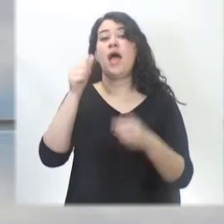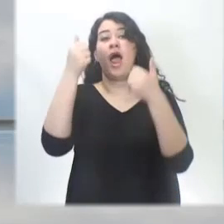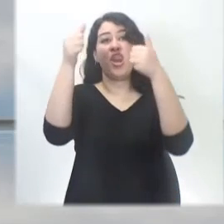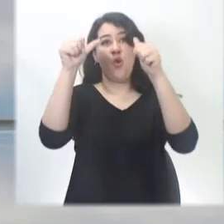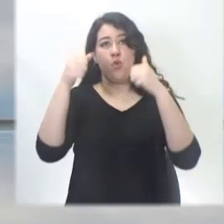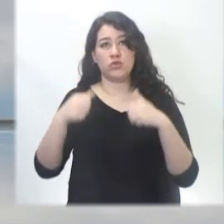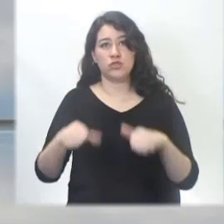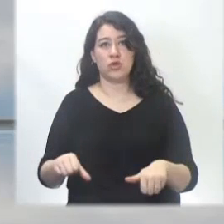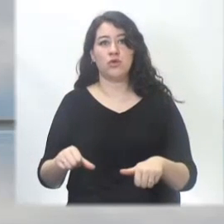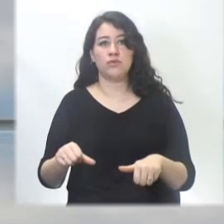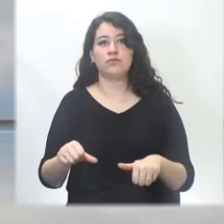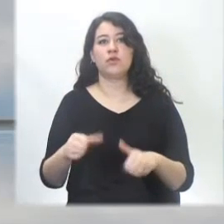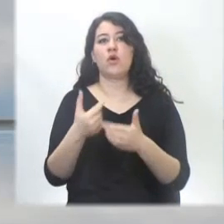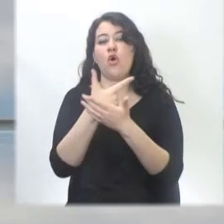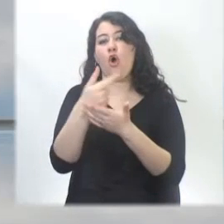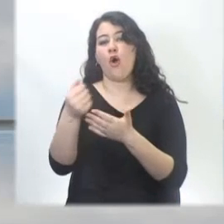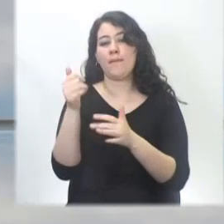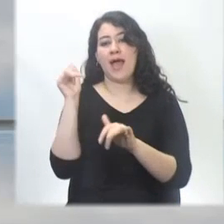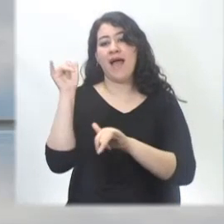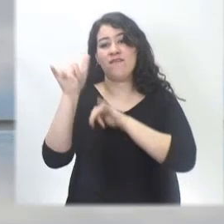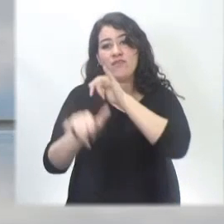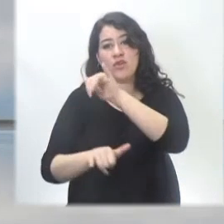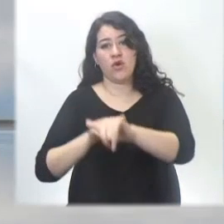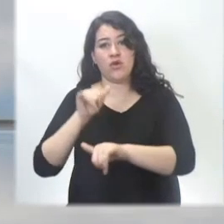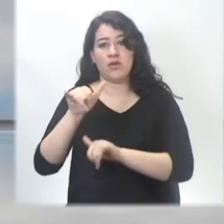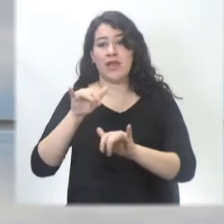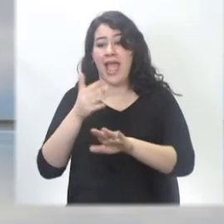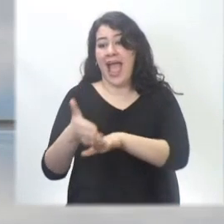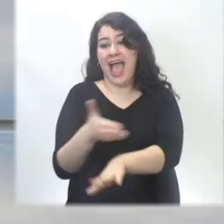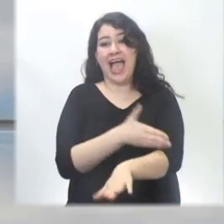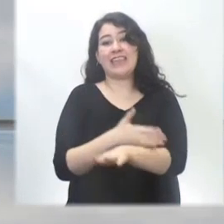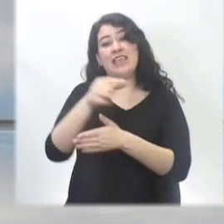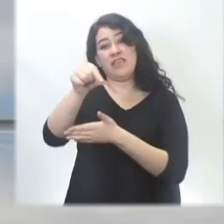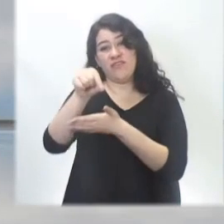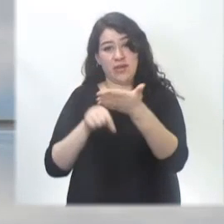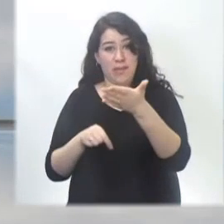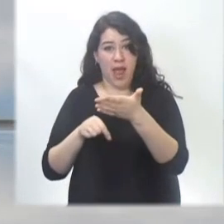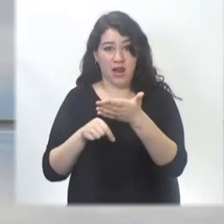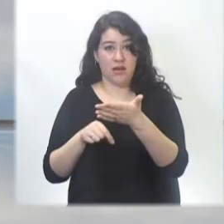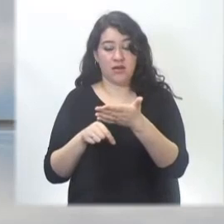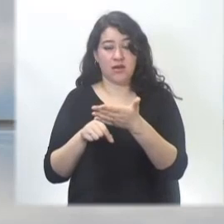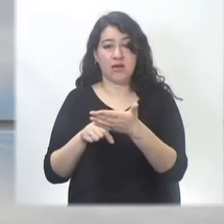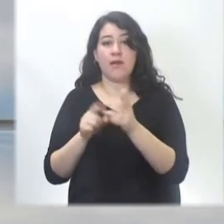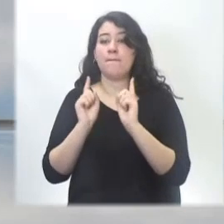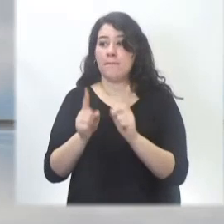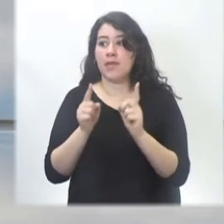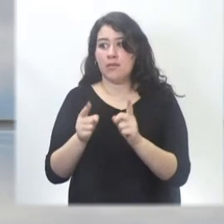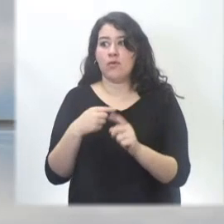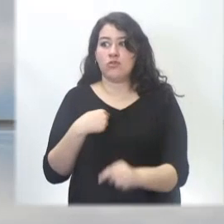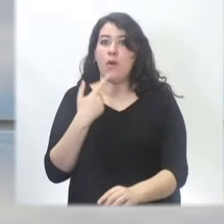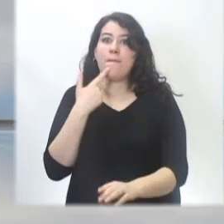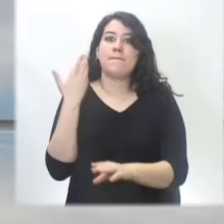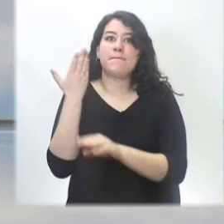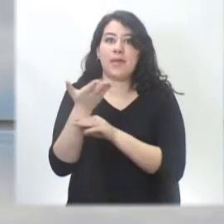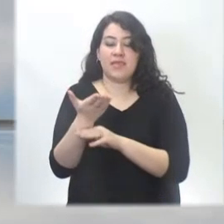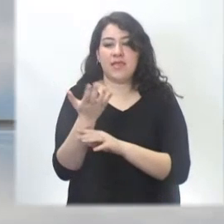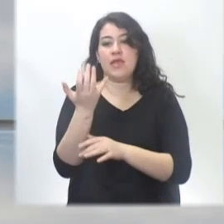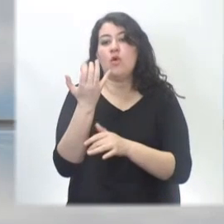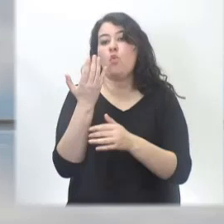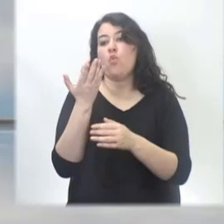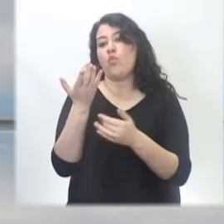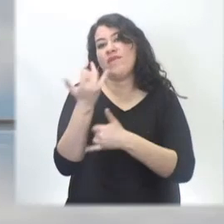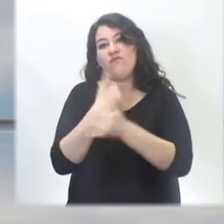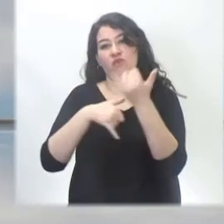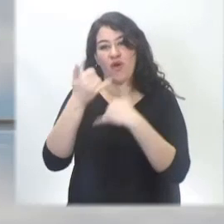de la compra de aviones se hizo previo a estar firmado el contrato. Y es lo que dice justamente, yo pedí uno de los pedidos de informe